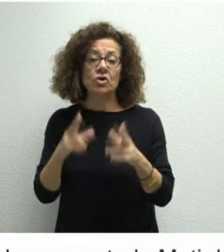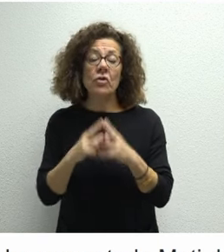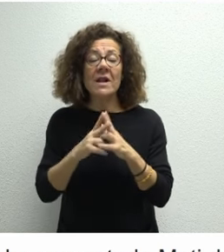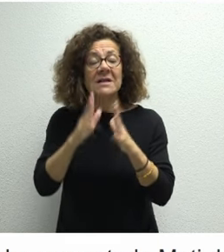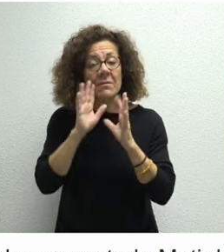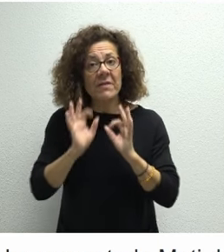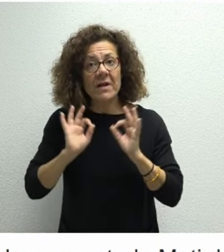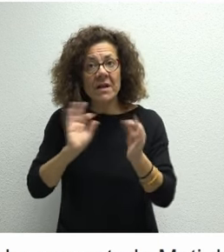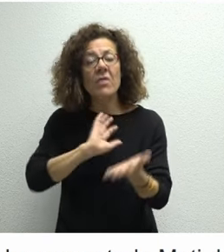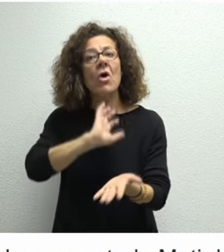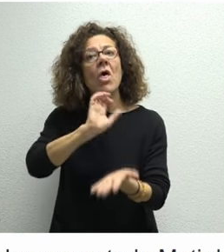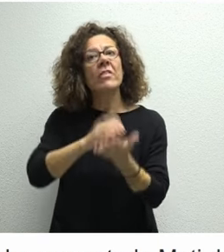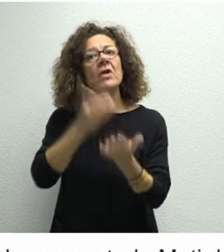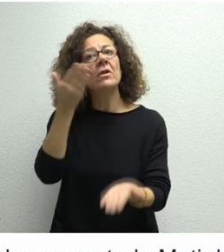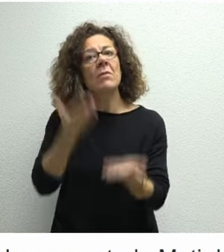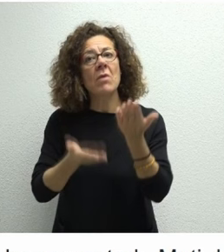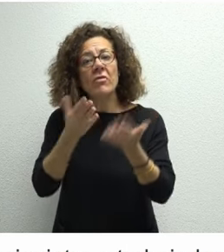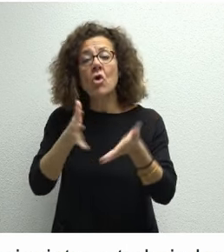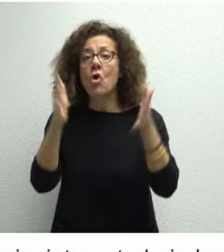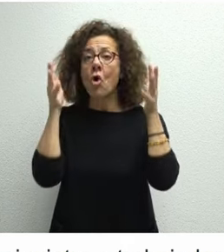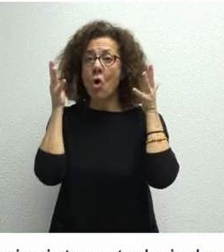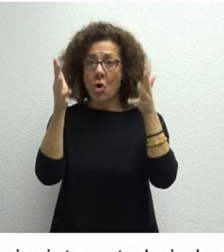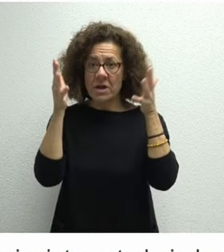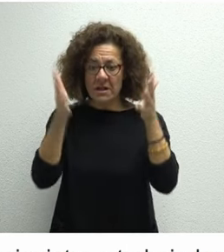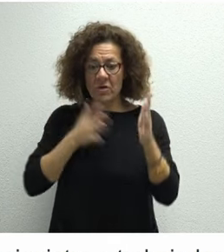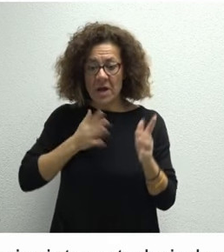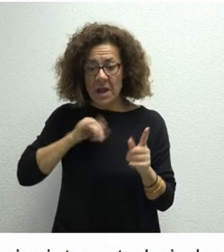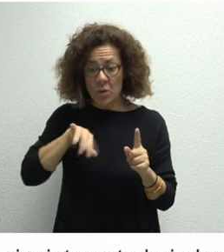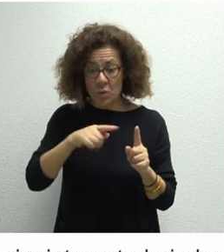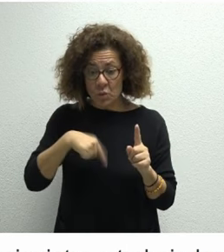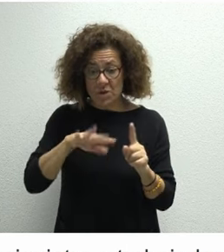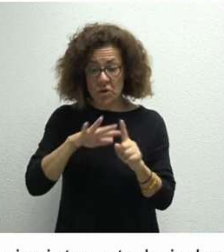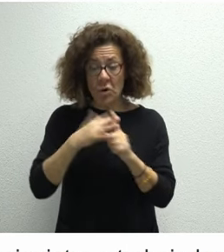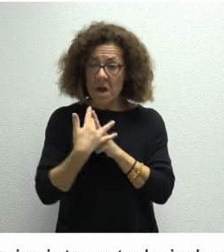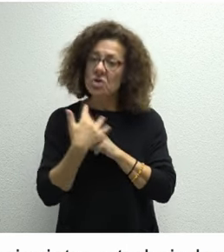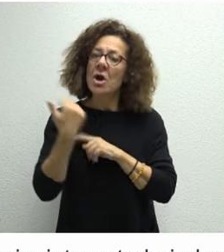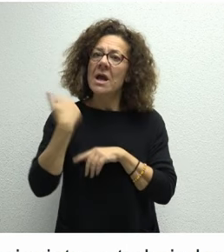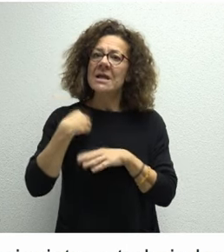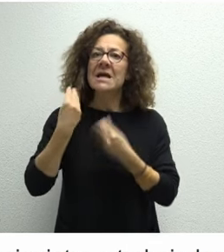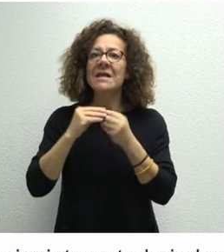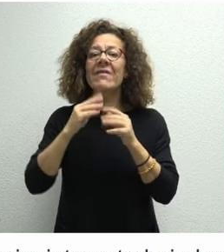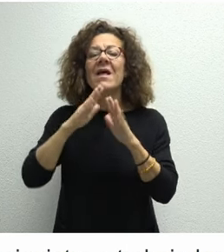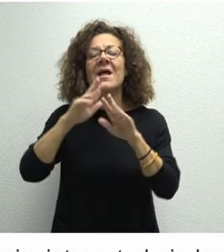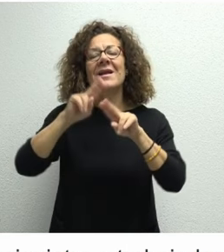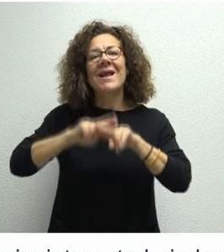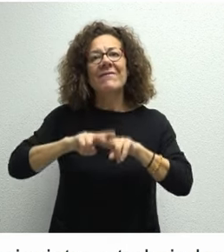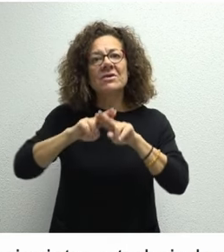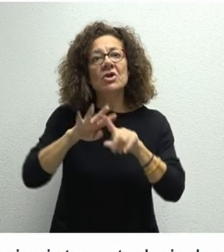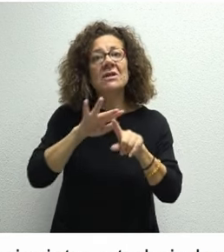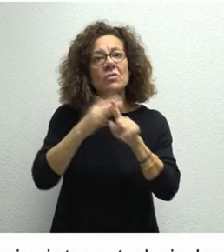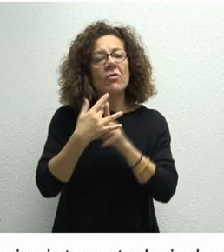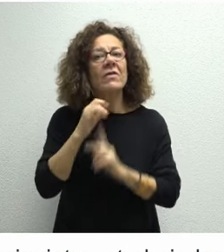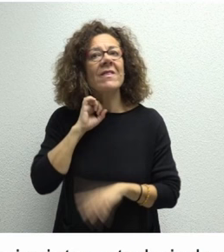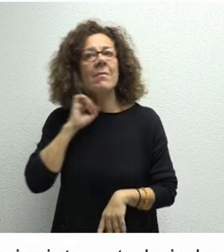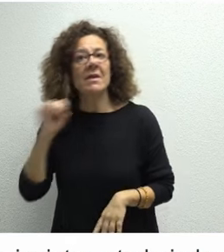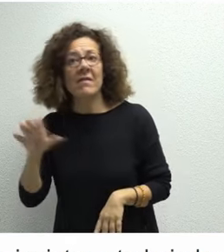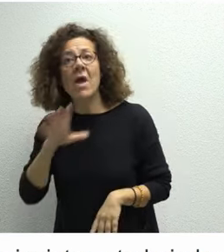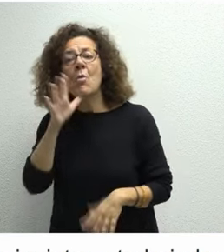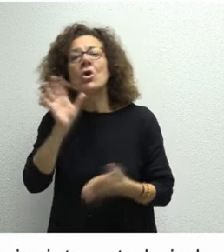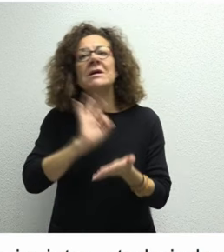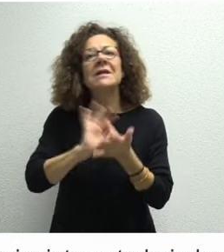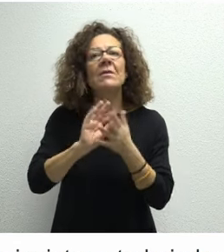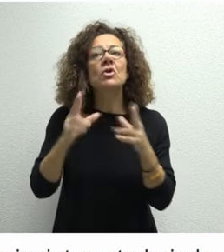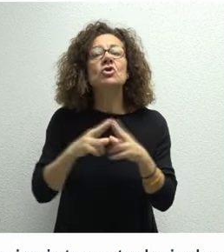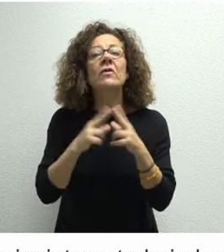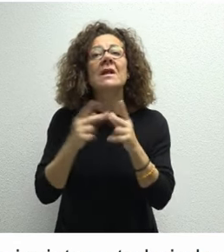especializados centro de valoración y orientación en nuestro caso y se lleva a cabo revisión de la evaluación de situación de dependencia por los servicios sociales